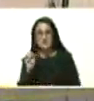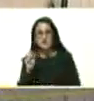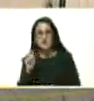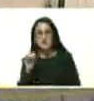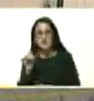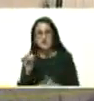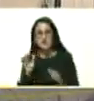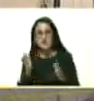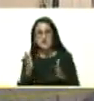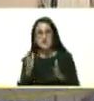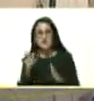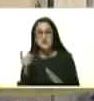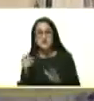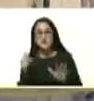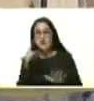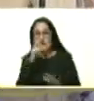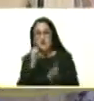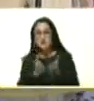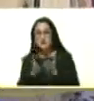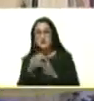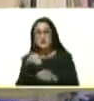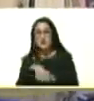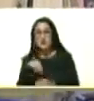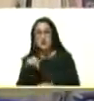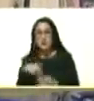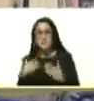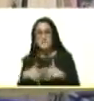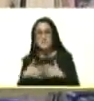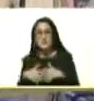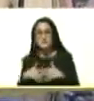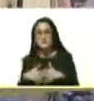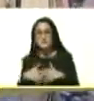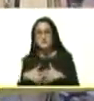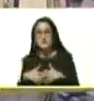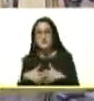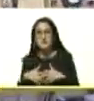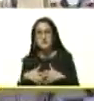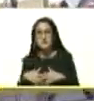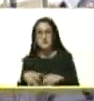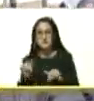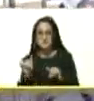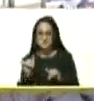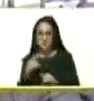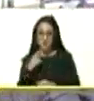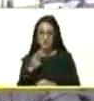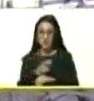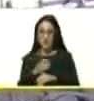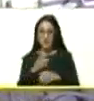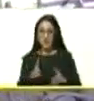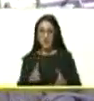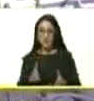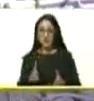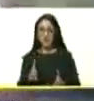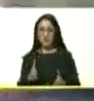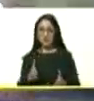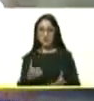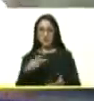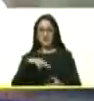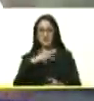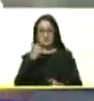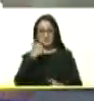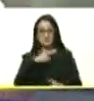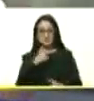aproximadamente 16 años de servicio dentro de la empresa. Y es como dice el gobernador Ernesto Luna, nosotros